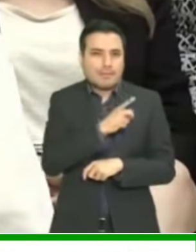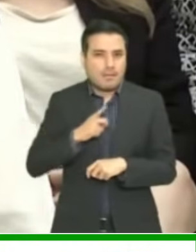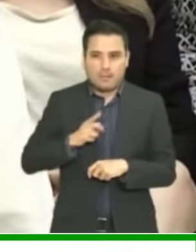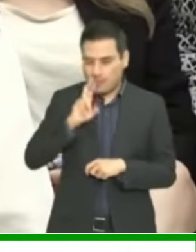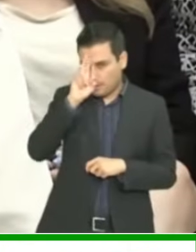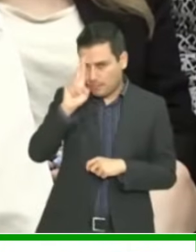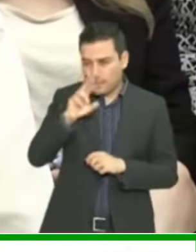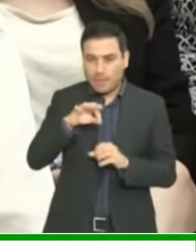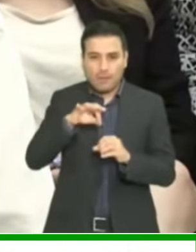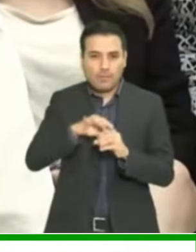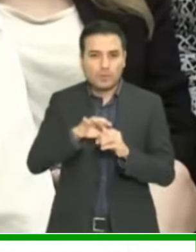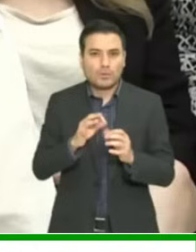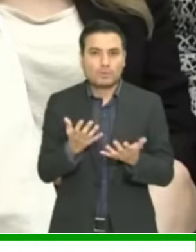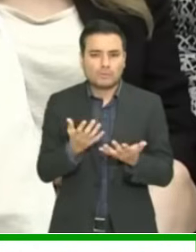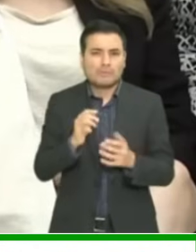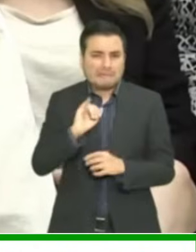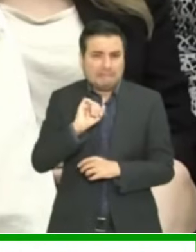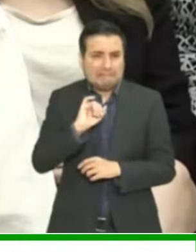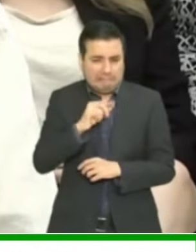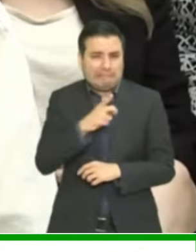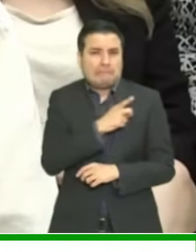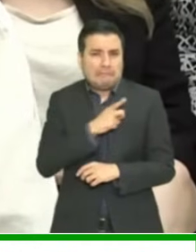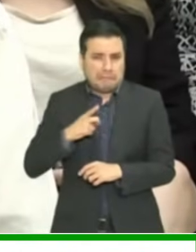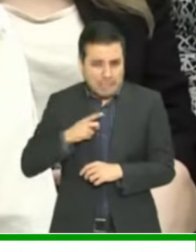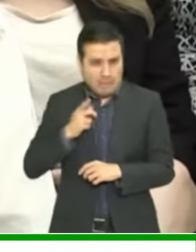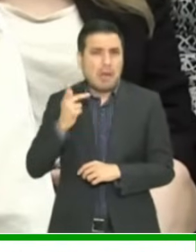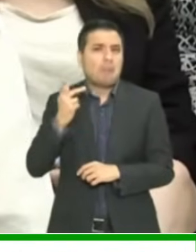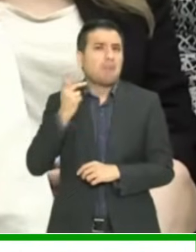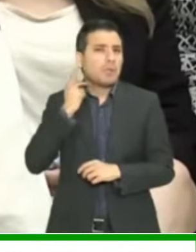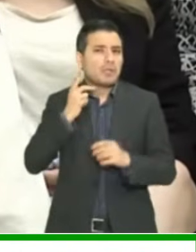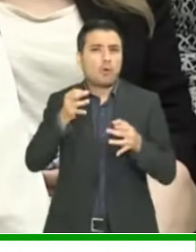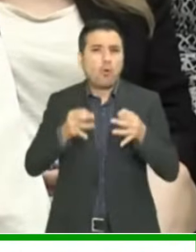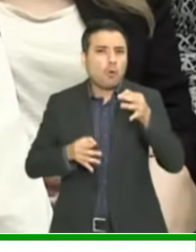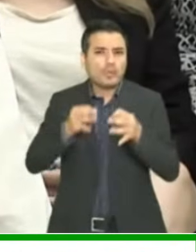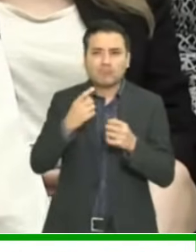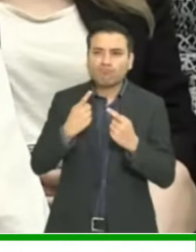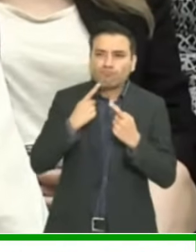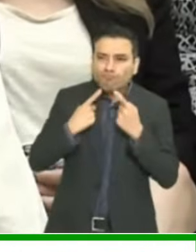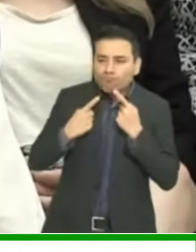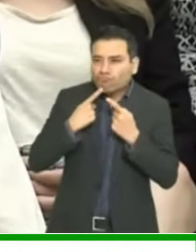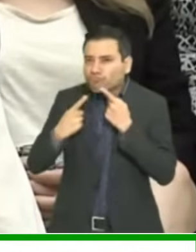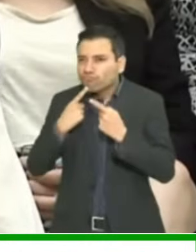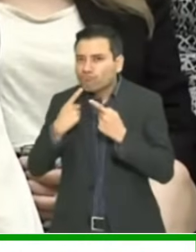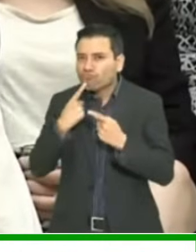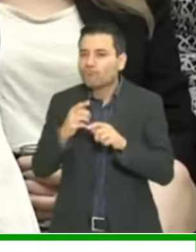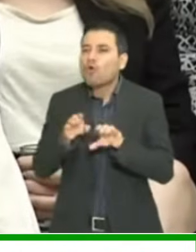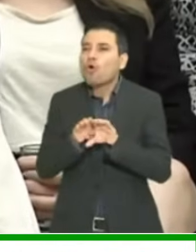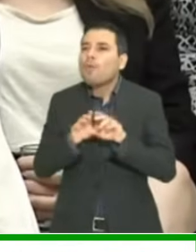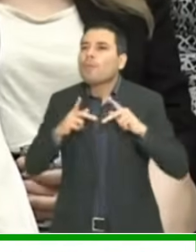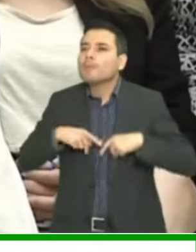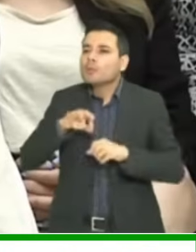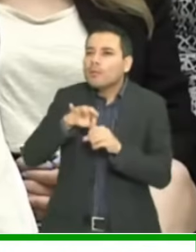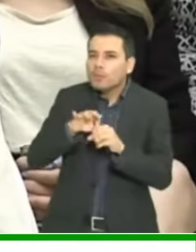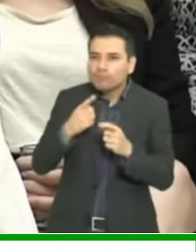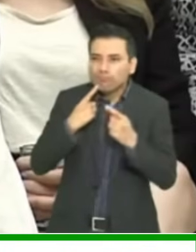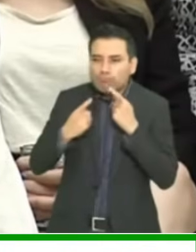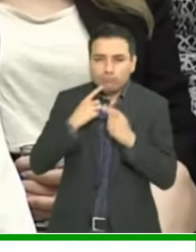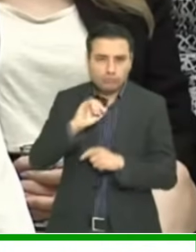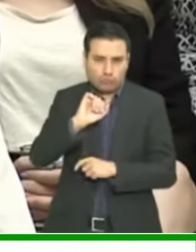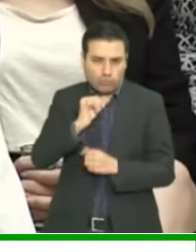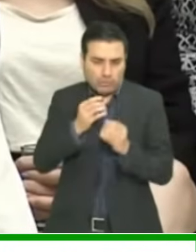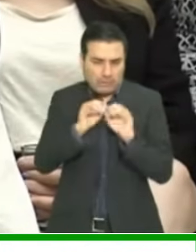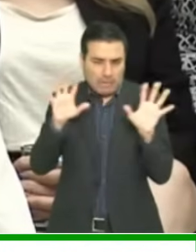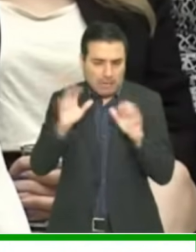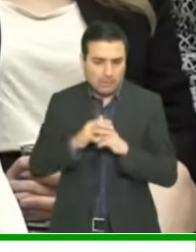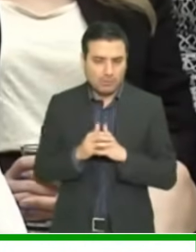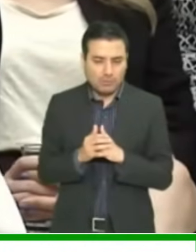supuesto, tendremos que hacer una discusión política y jurídica en las condiciones en que la gente depositó su voto. Claro que sí, claro que hay que hacer esa discusión. Pero